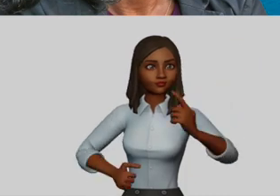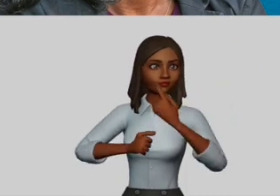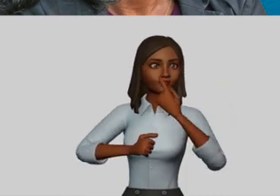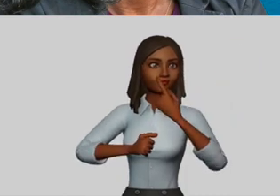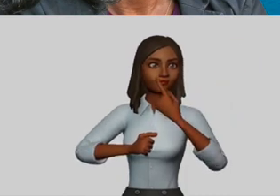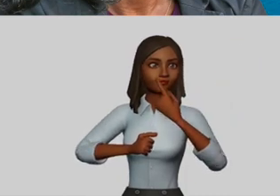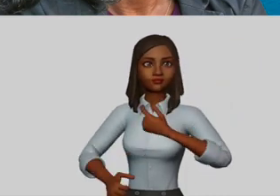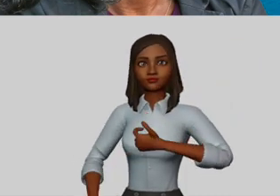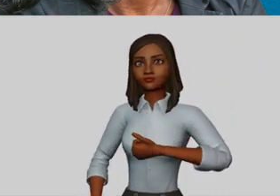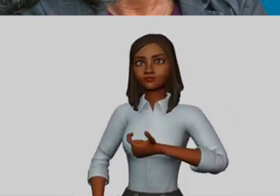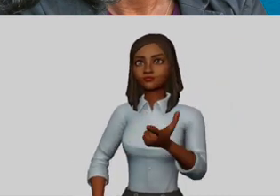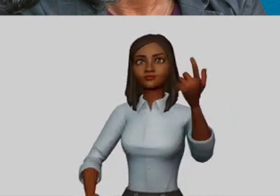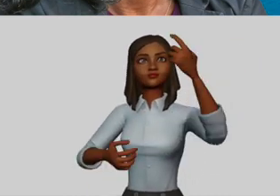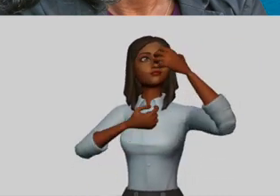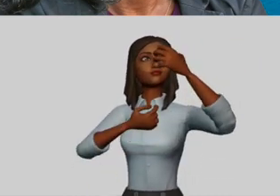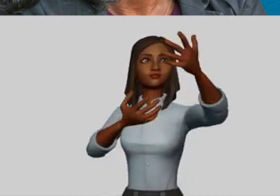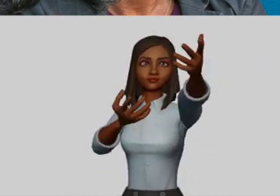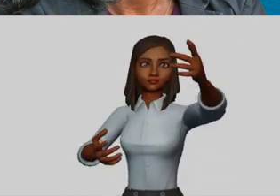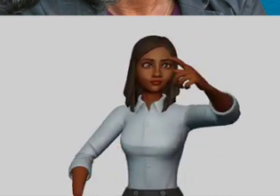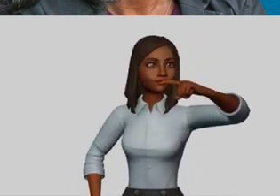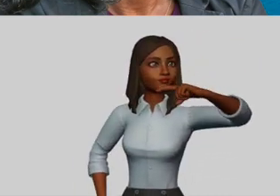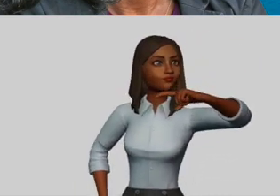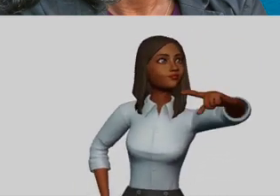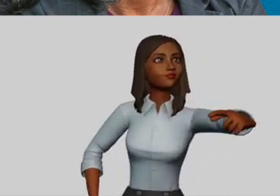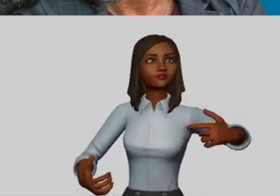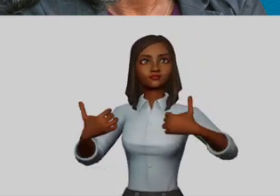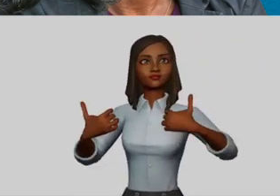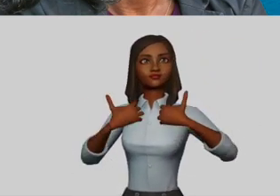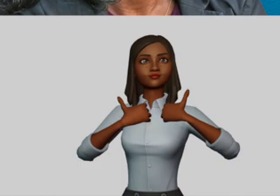cotangent. Vamos. Eso sí, pero que te